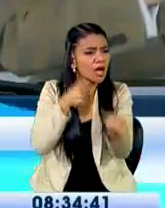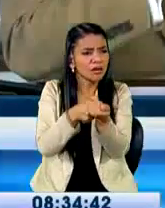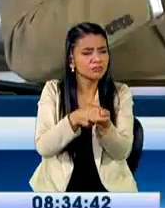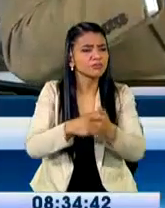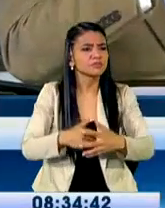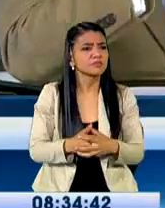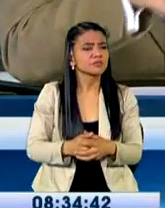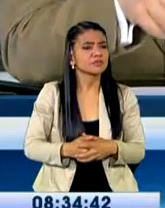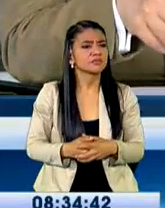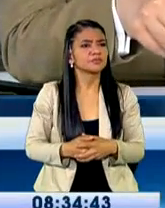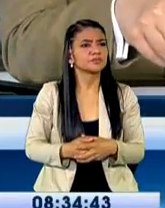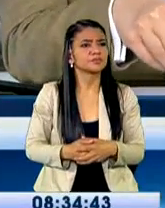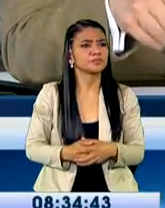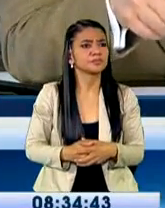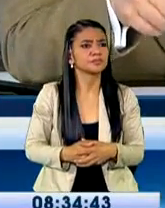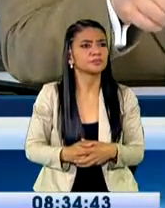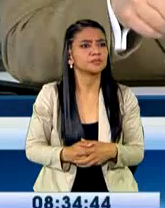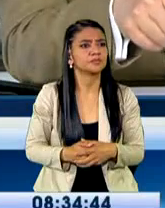favor.